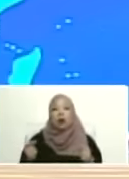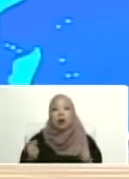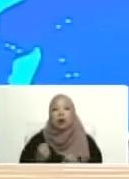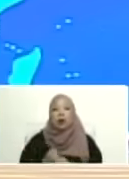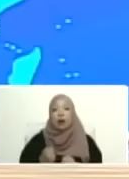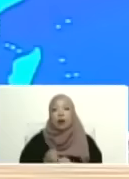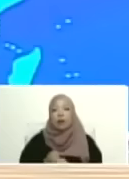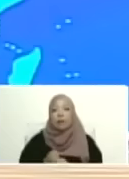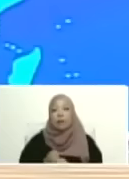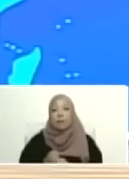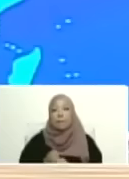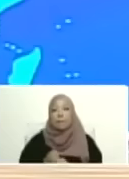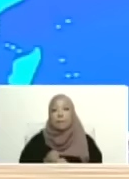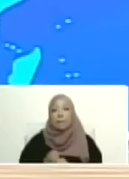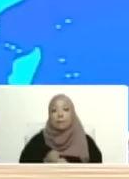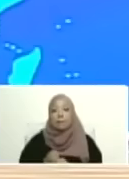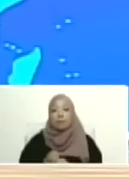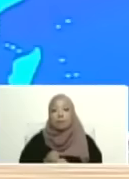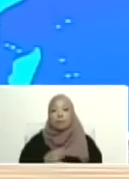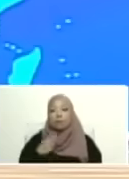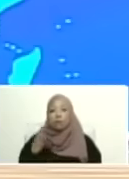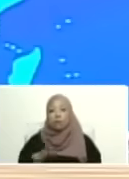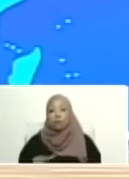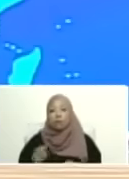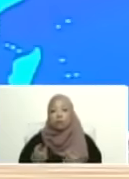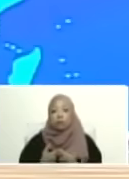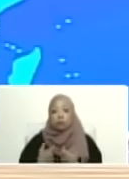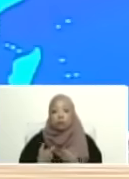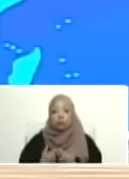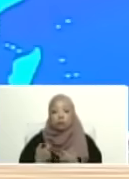que, bajo amenazas de invasión,